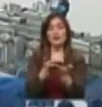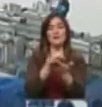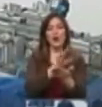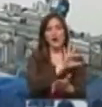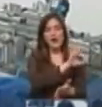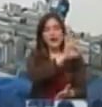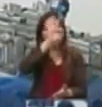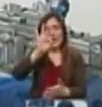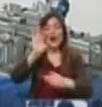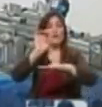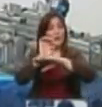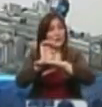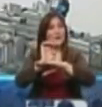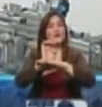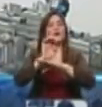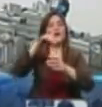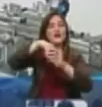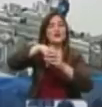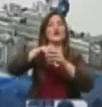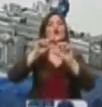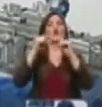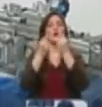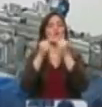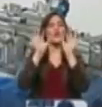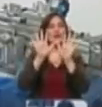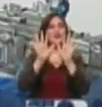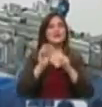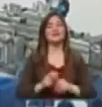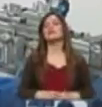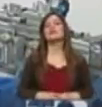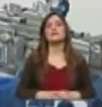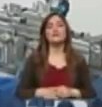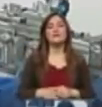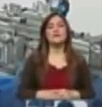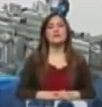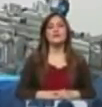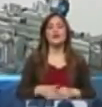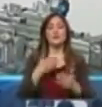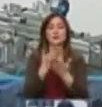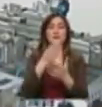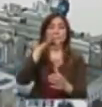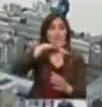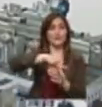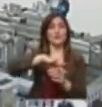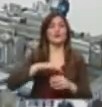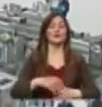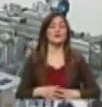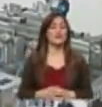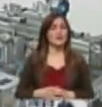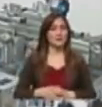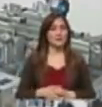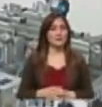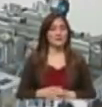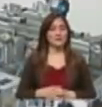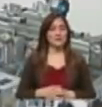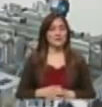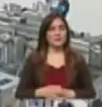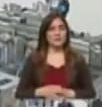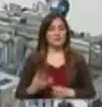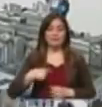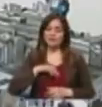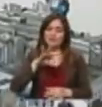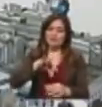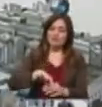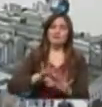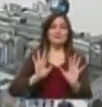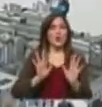Entonces ahorita empezamos ya en la propuesta de votación. Entonces, ahorita tenemos que nosotros votar